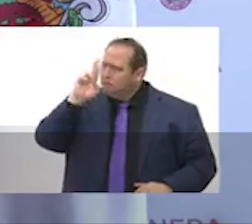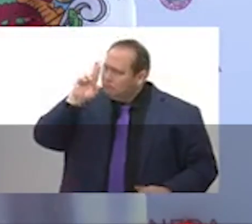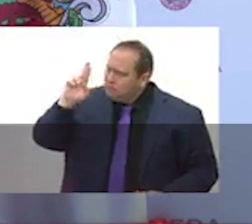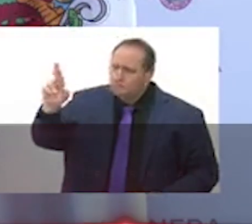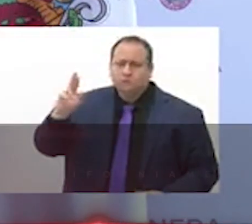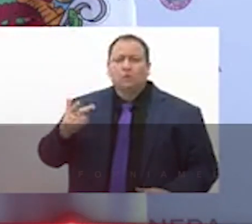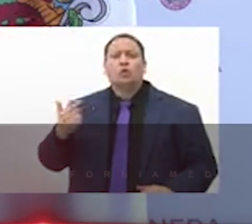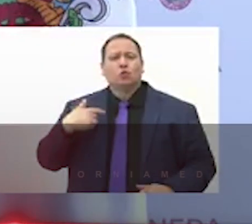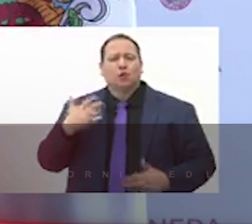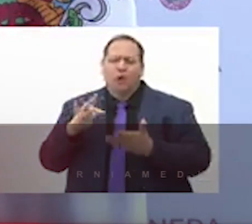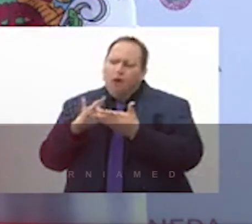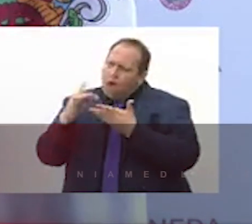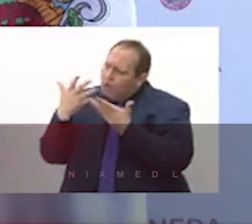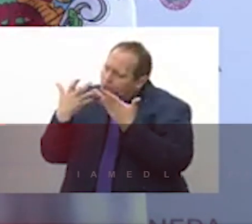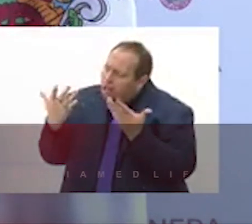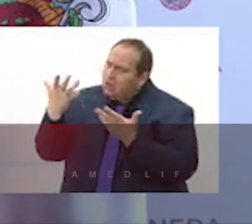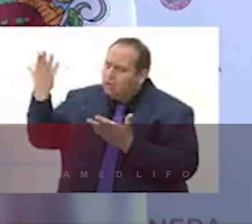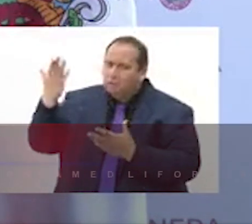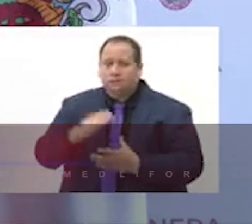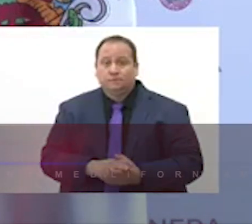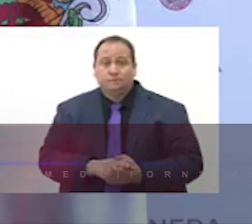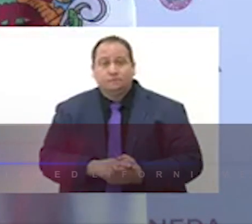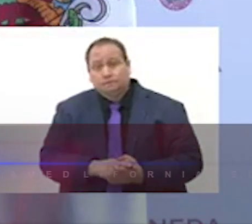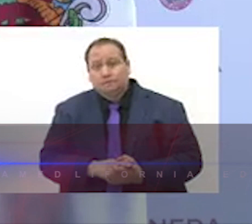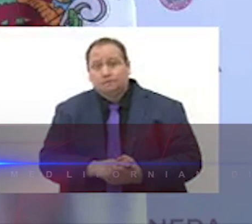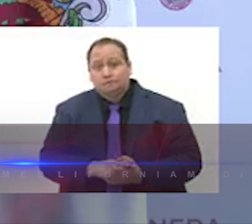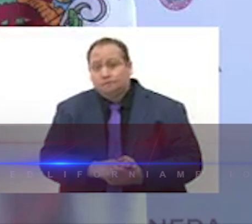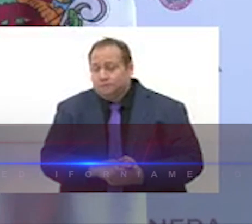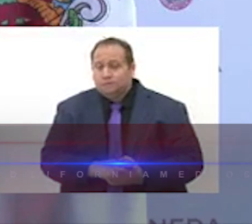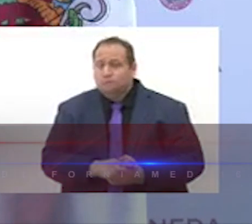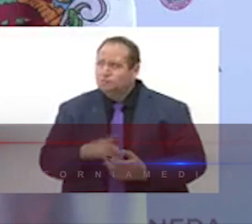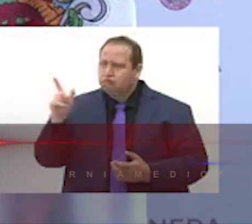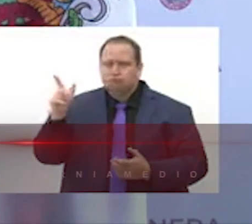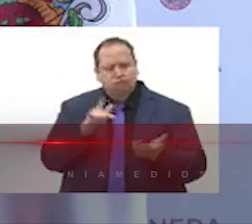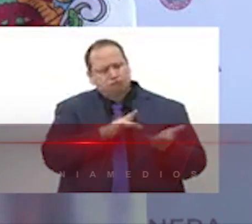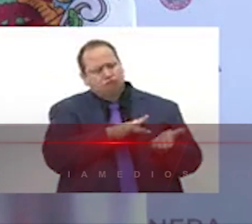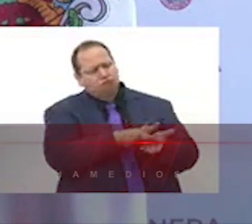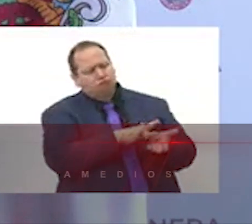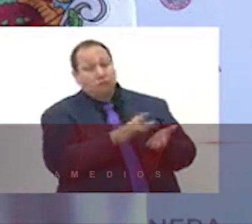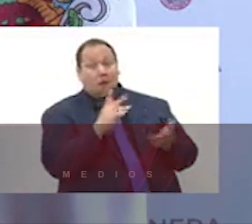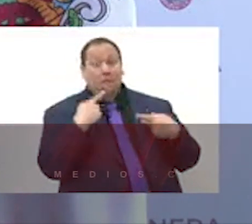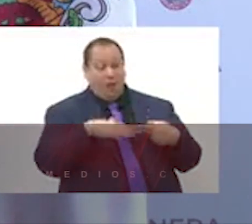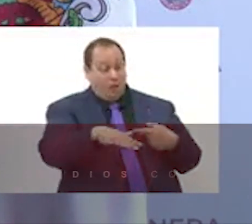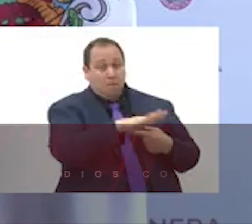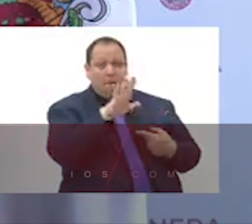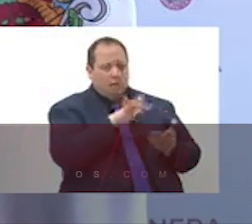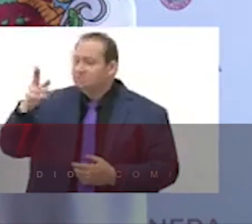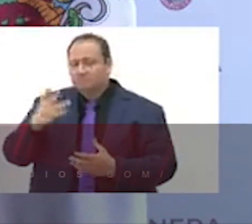Yo por eso estoy sumamente agradecida con él, y pues él sigue apoyando al pueblo de Baja